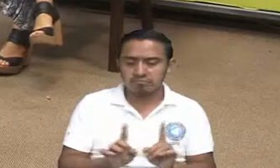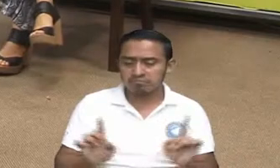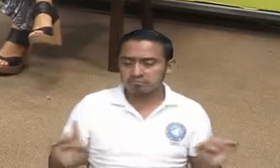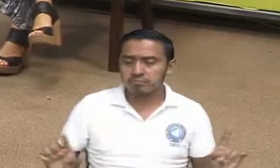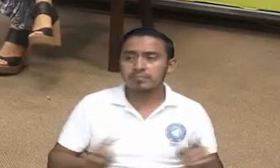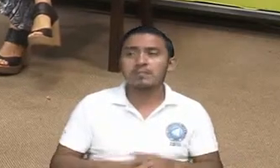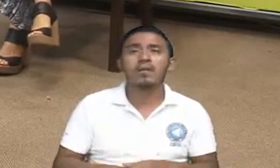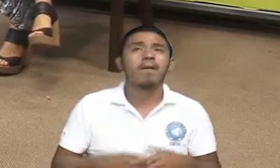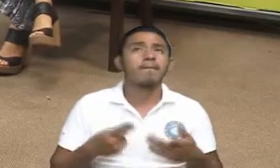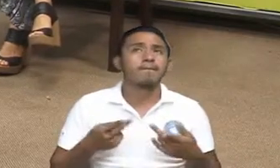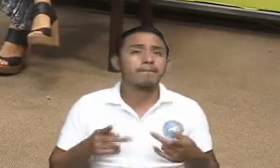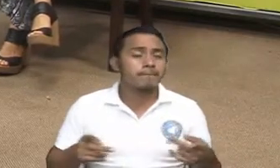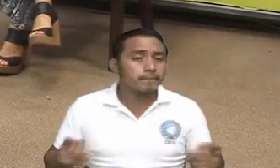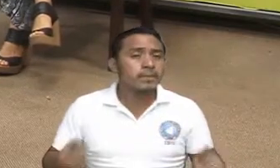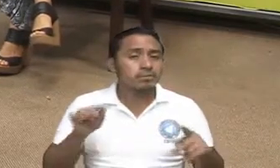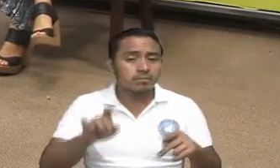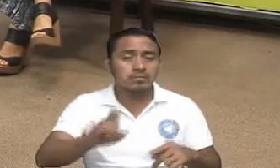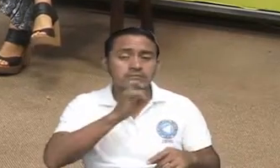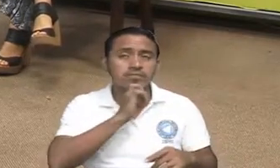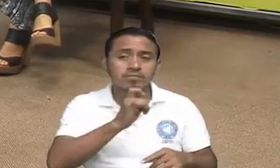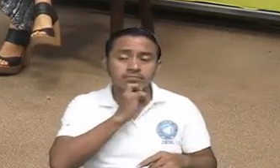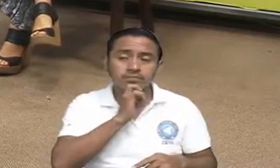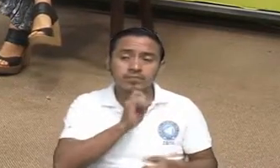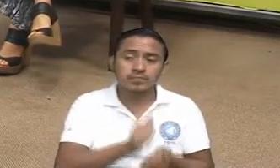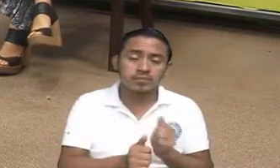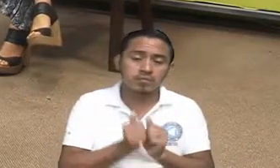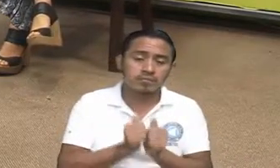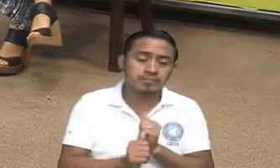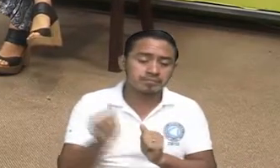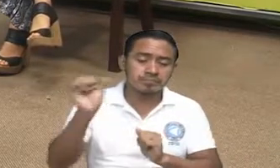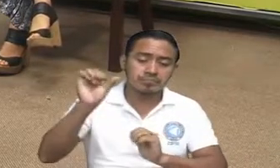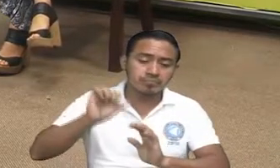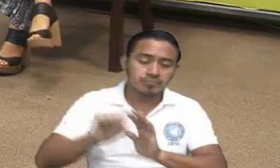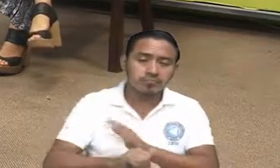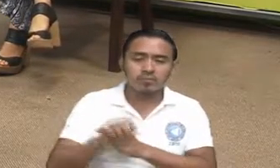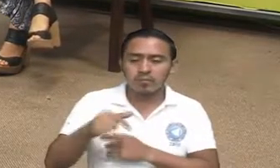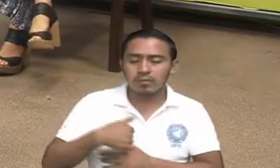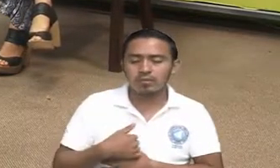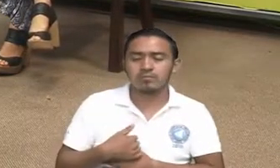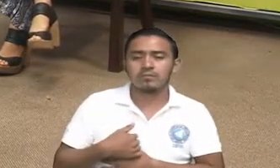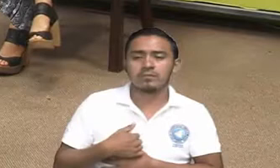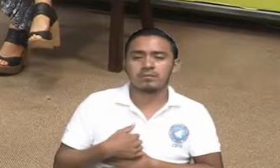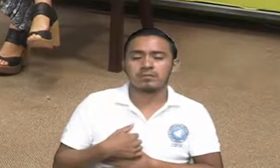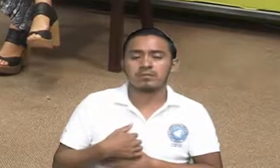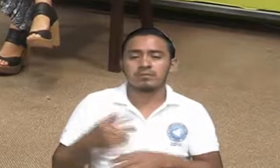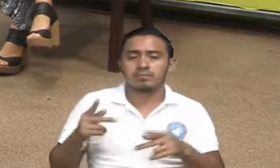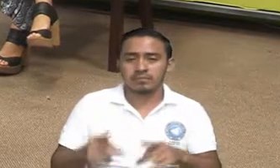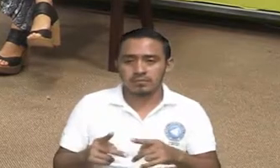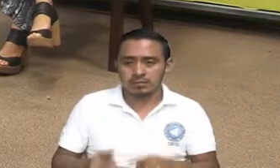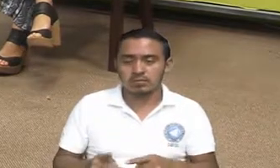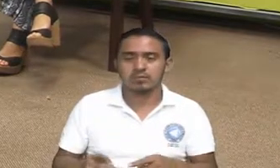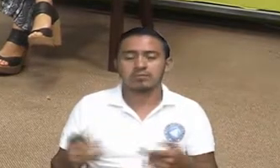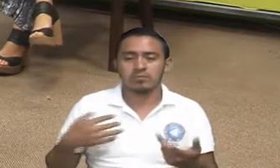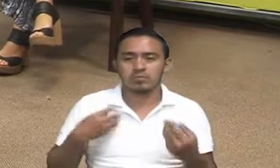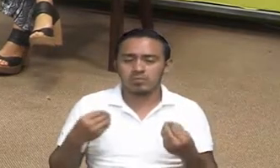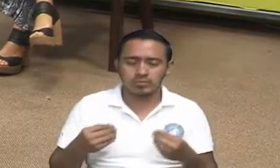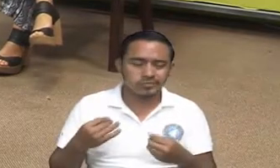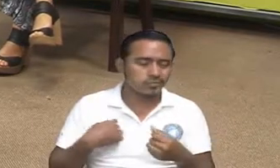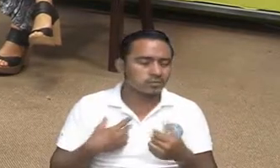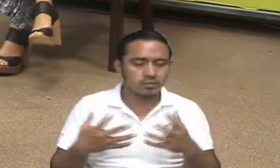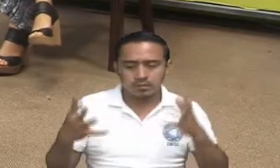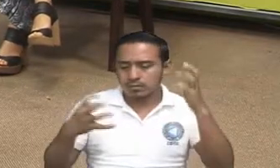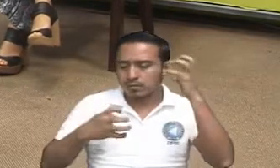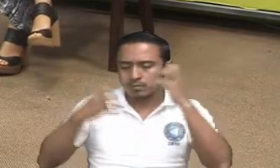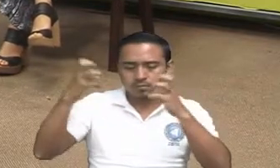si se está dando este problema de celo y ya está deteriorándose la relación, y vos como persona emocionalmente estás sufriendo de mucha angustia, incluso hasta